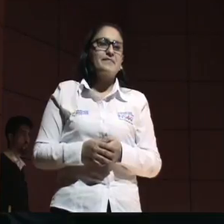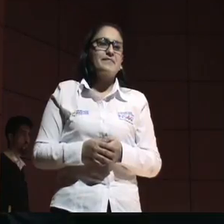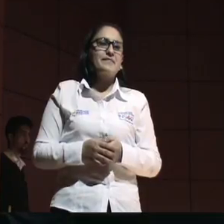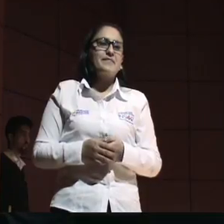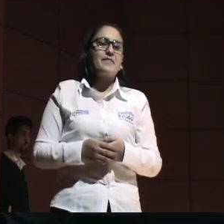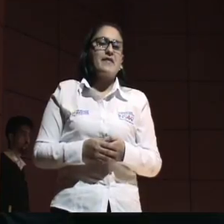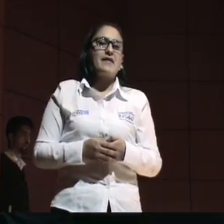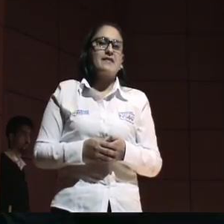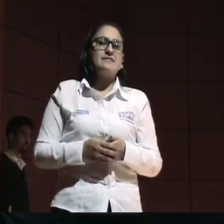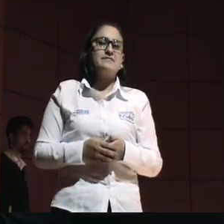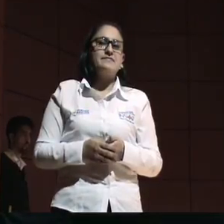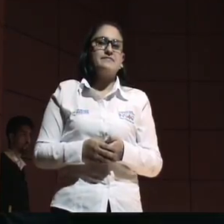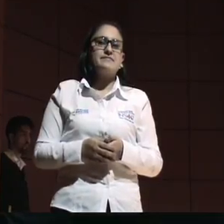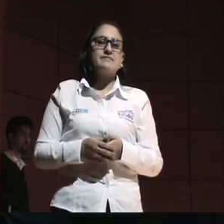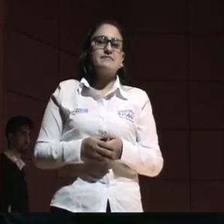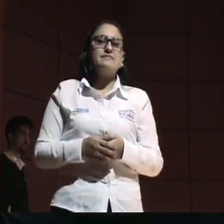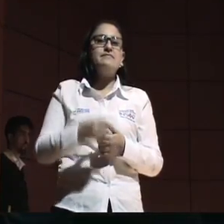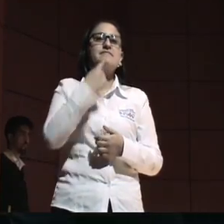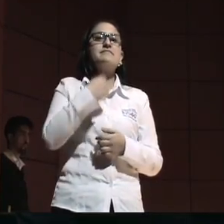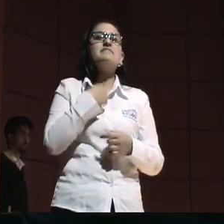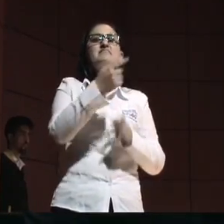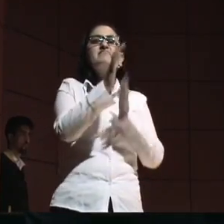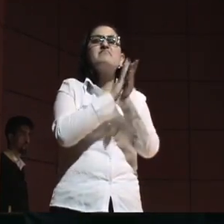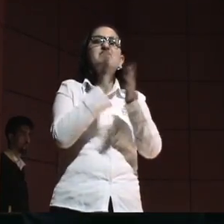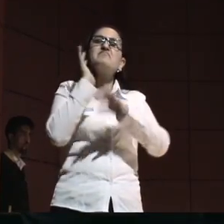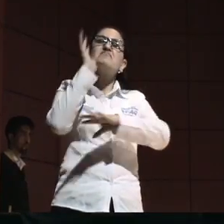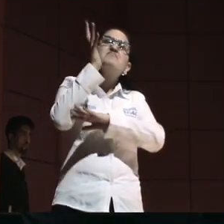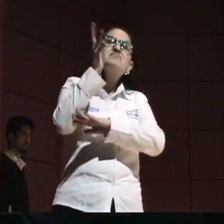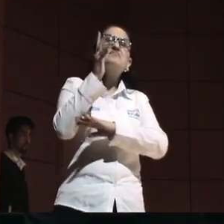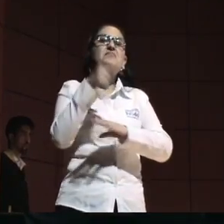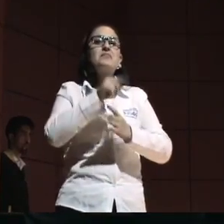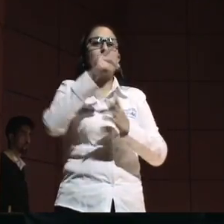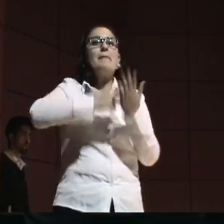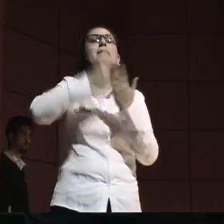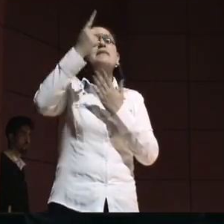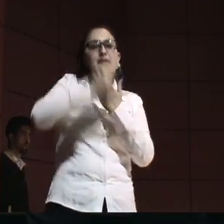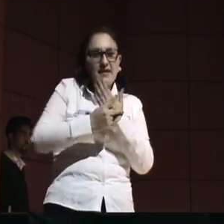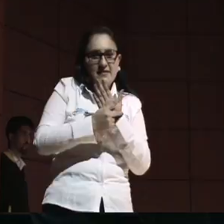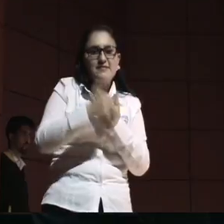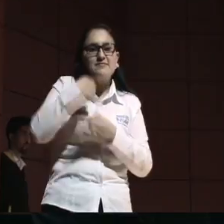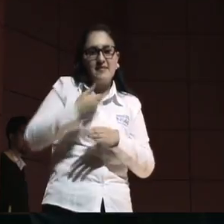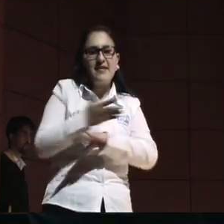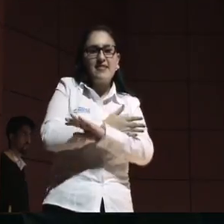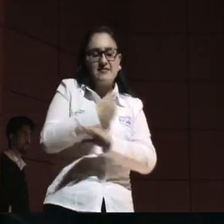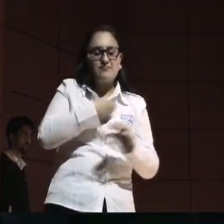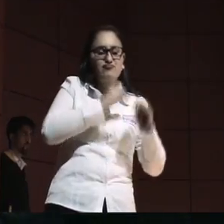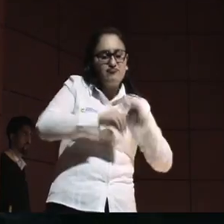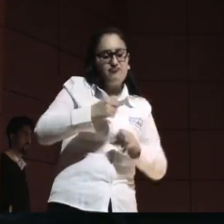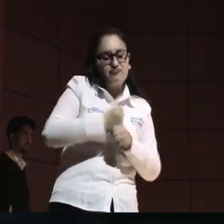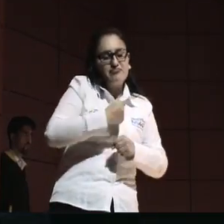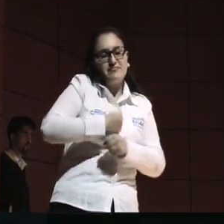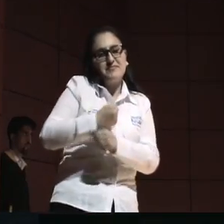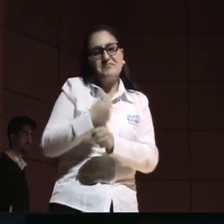Comentaron que hablara sobre los proyectos que he iniciado.